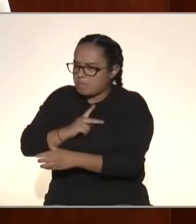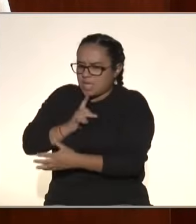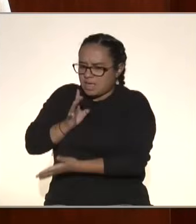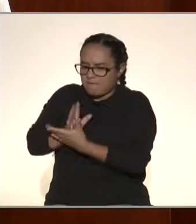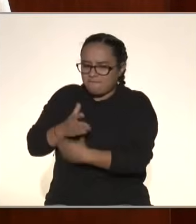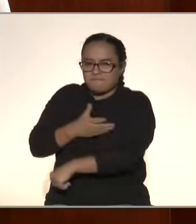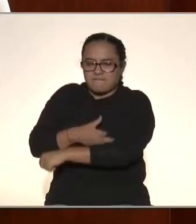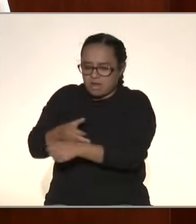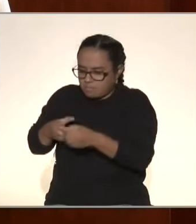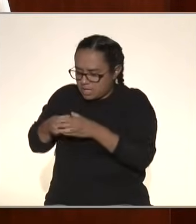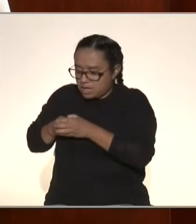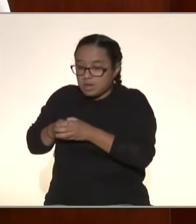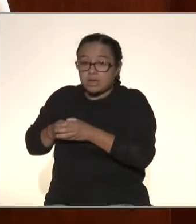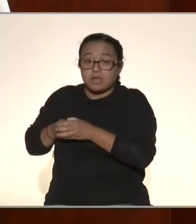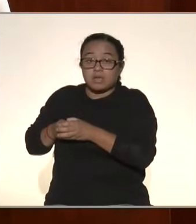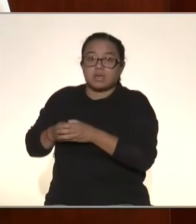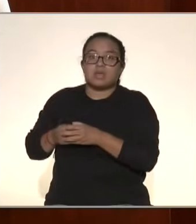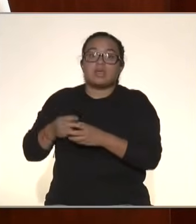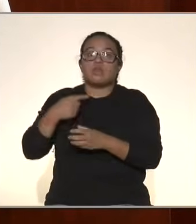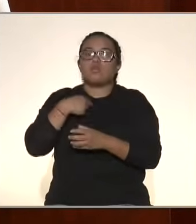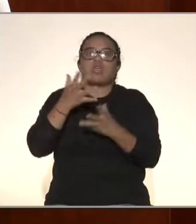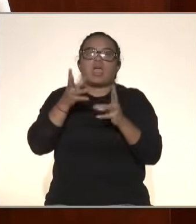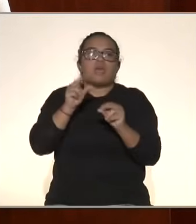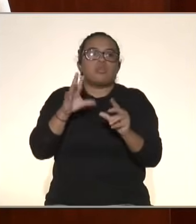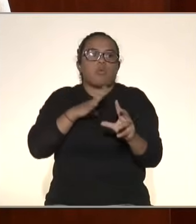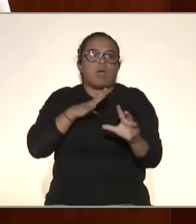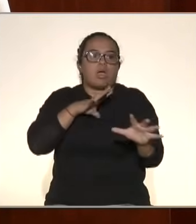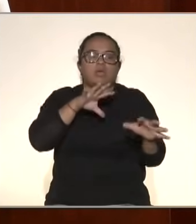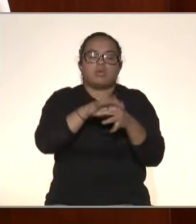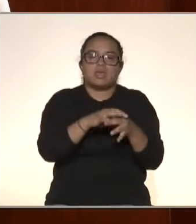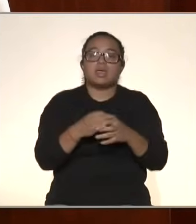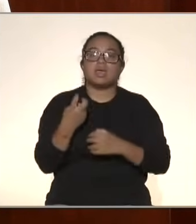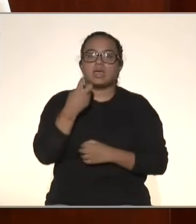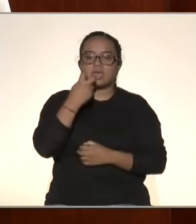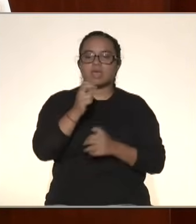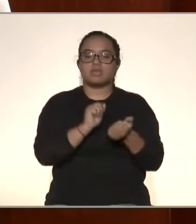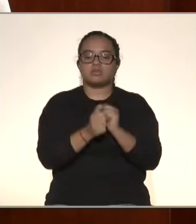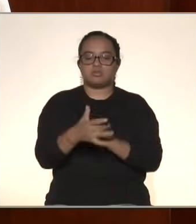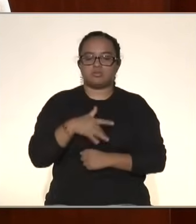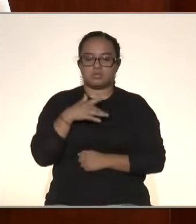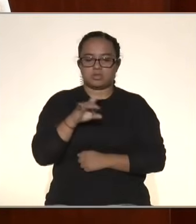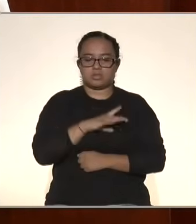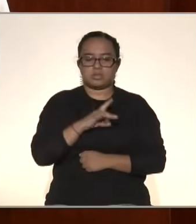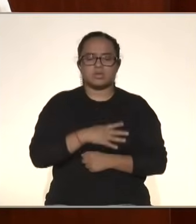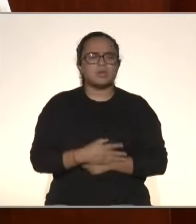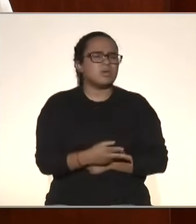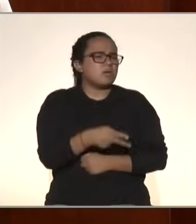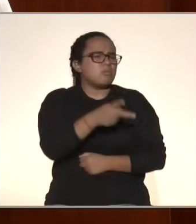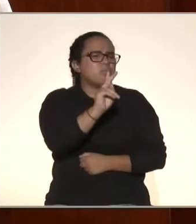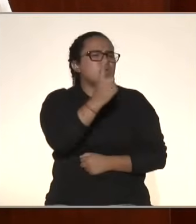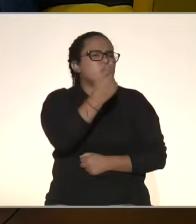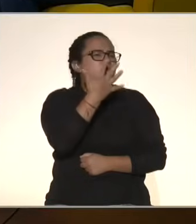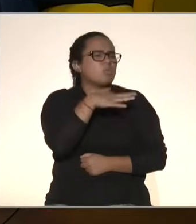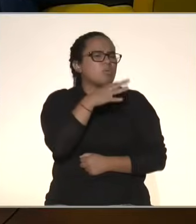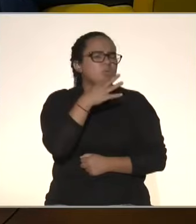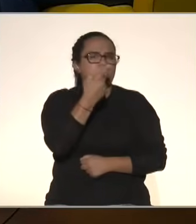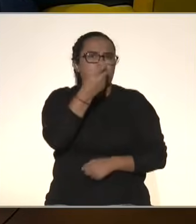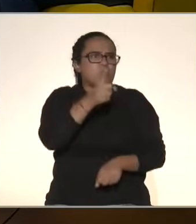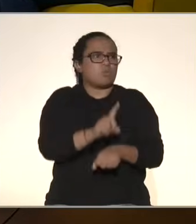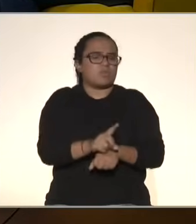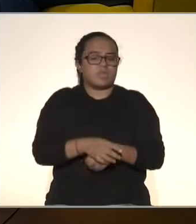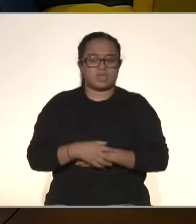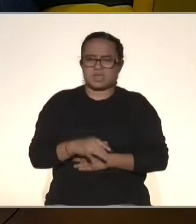dejo de alguna manera de pertenecer. De ahí viene el miedo. Claro. ¿Sí? Entonces, Pero es solo un día, ¿no? Exactamente,